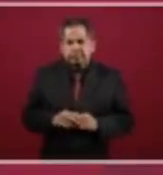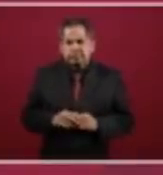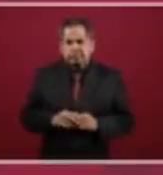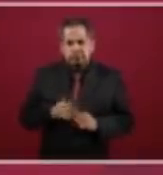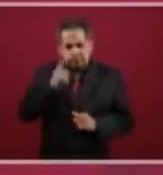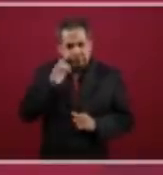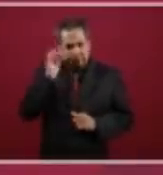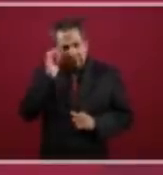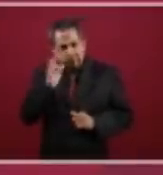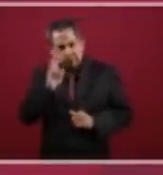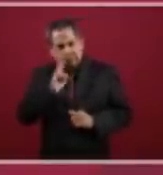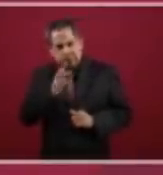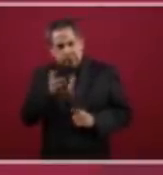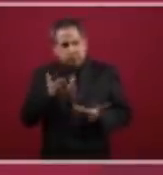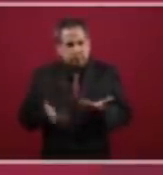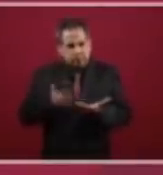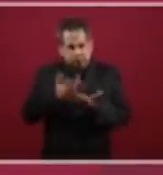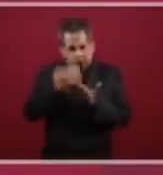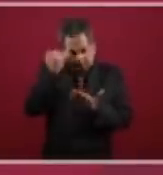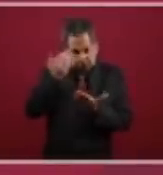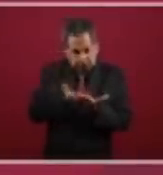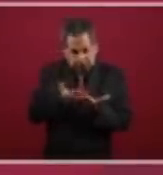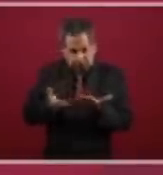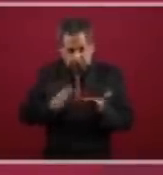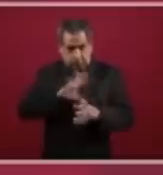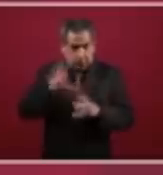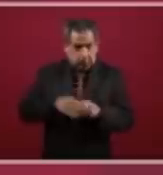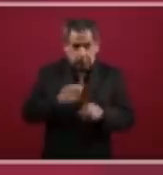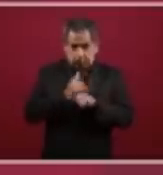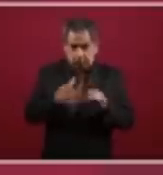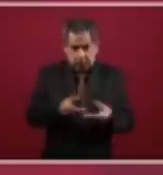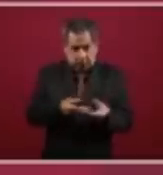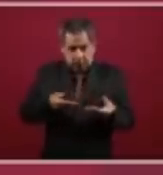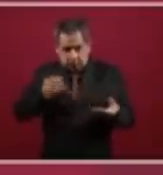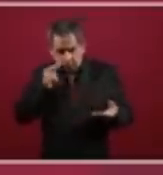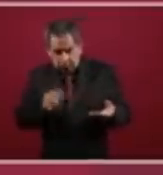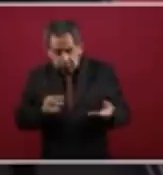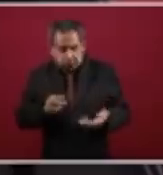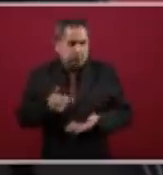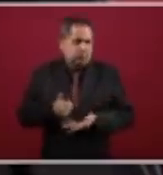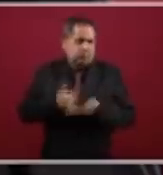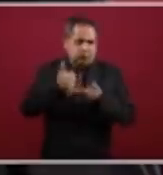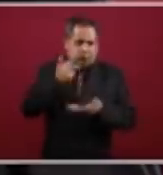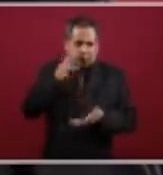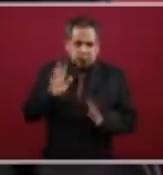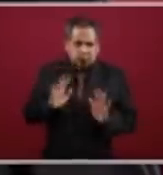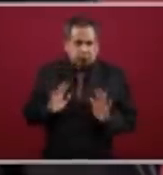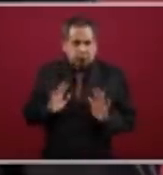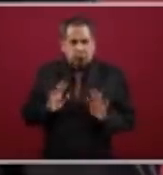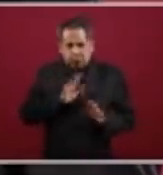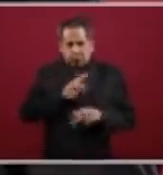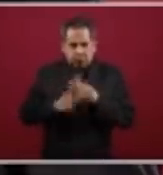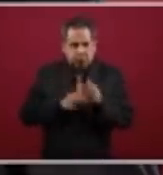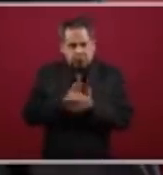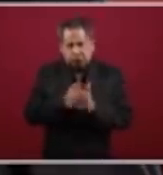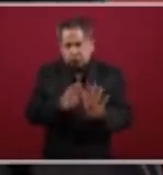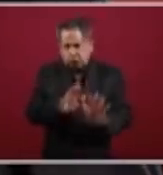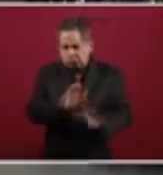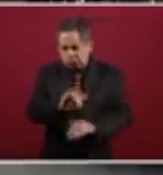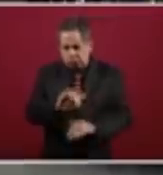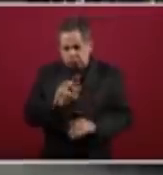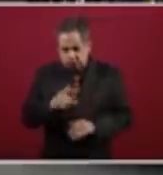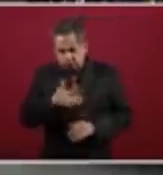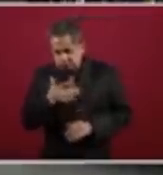se escucha tu planteamiento, toda la información y ayudamos en todo lo que podamos, si